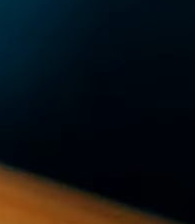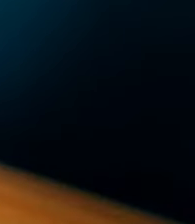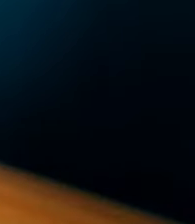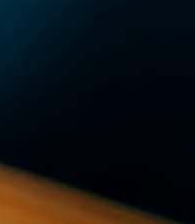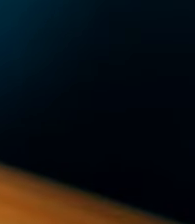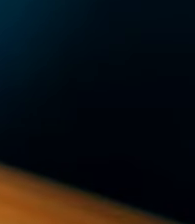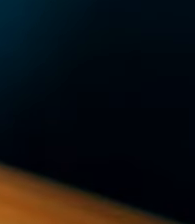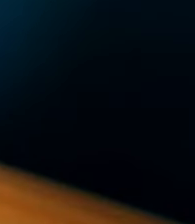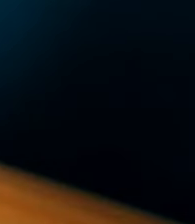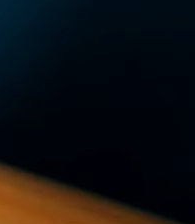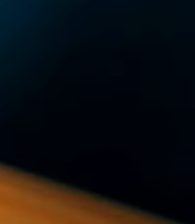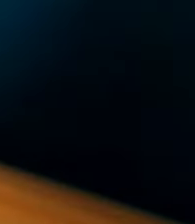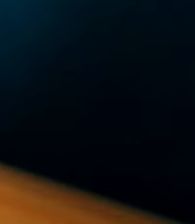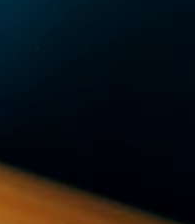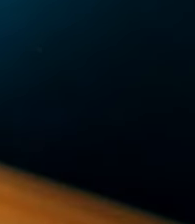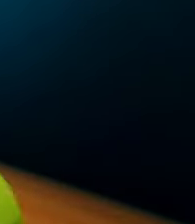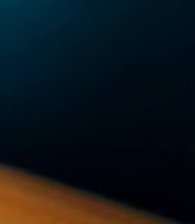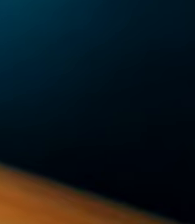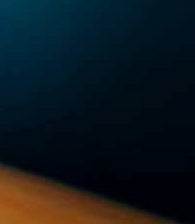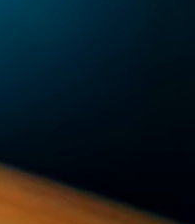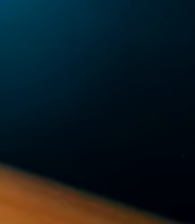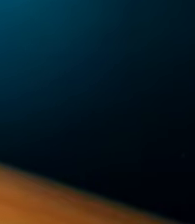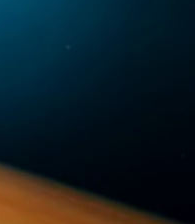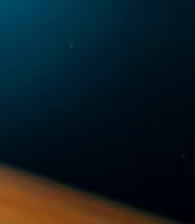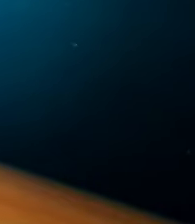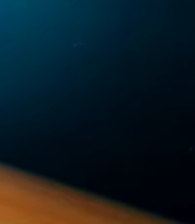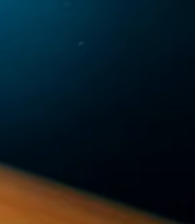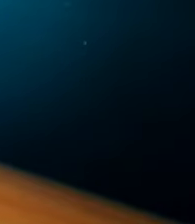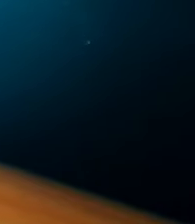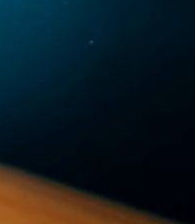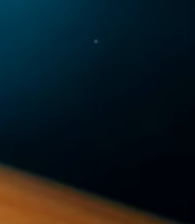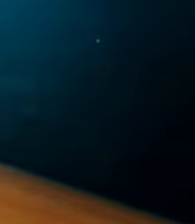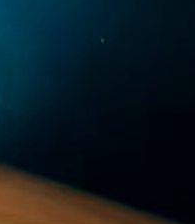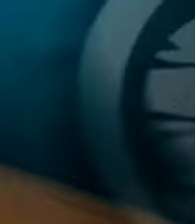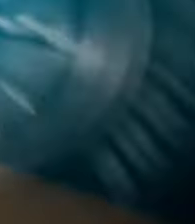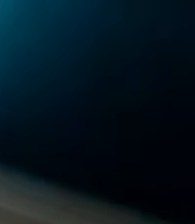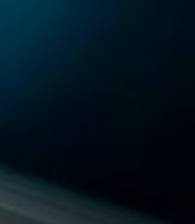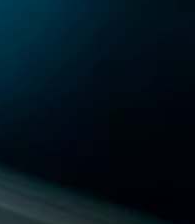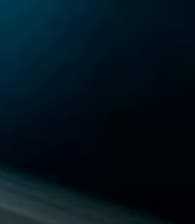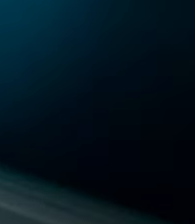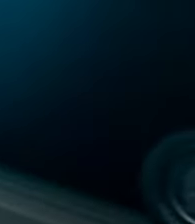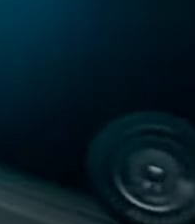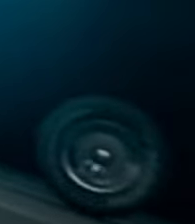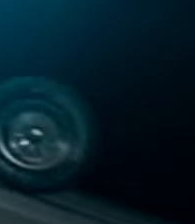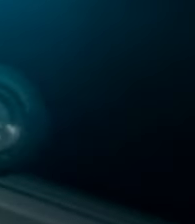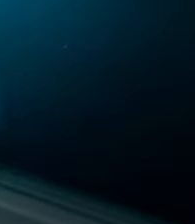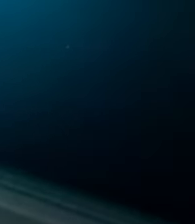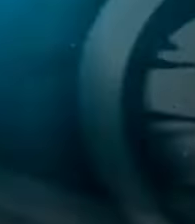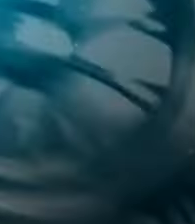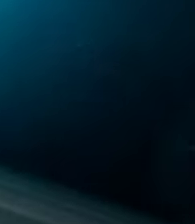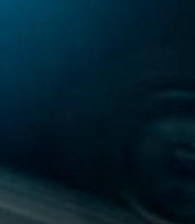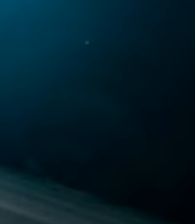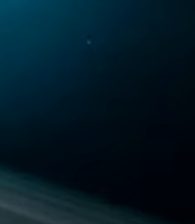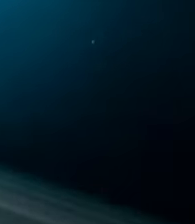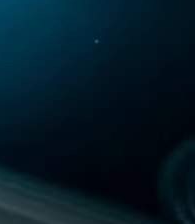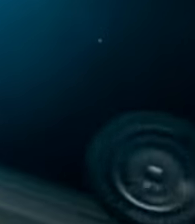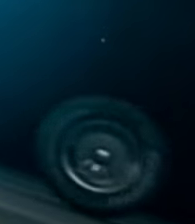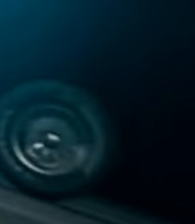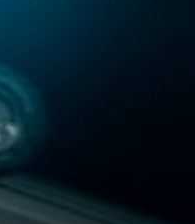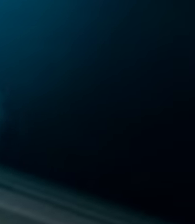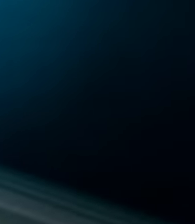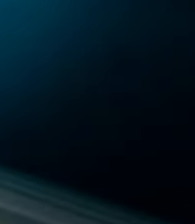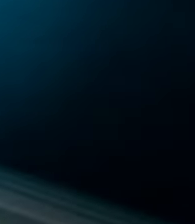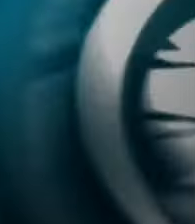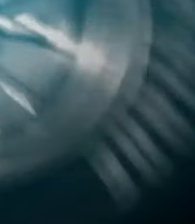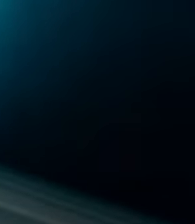el segundo. Y el descuento de Ignacio Malcorra, el pase finalmente de O'Connor y el tanto anotado. Ya estamos en la